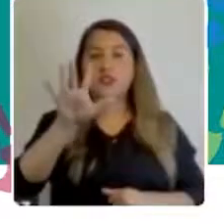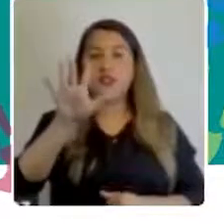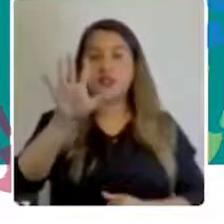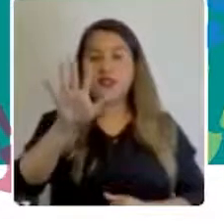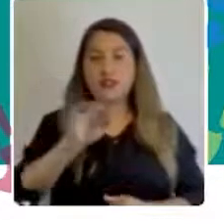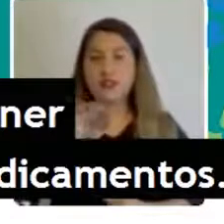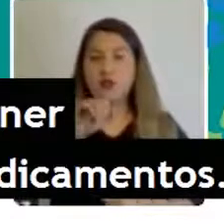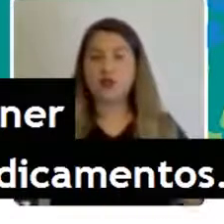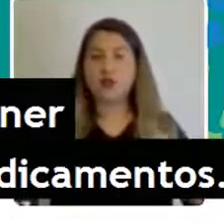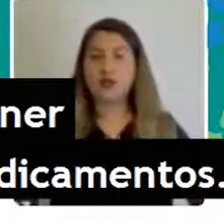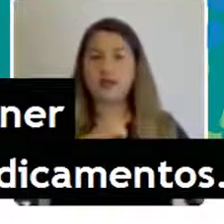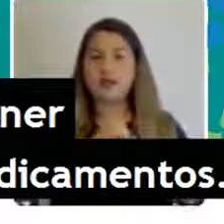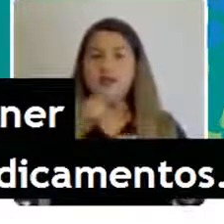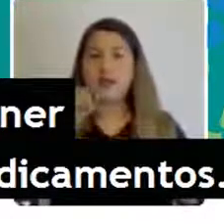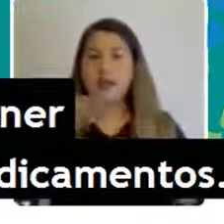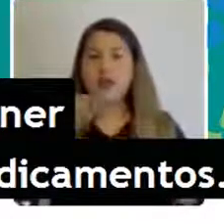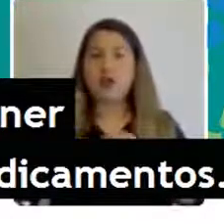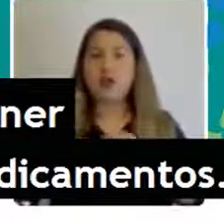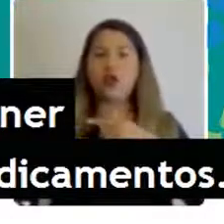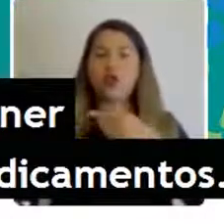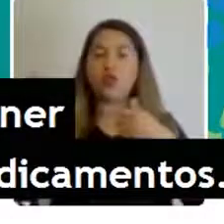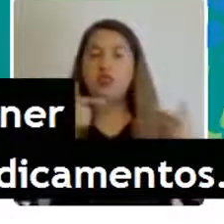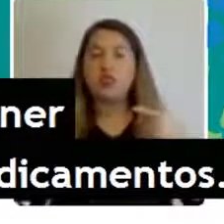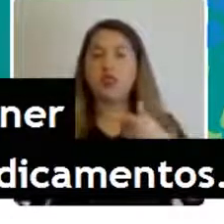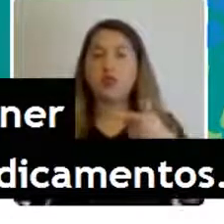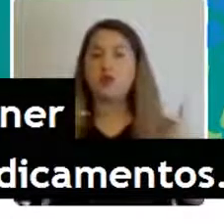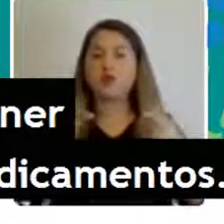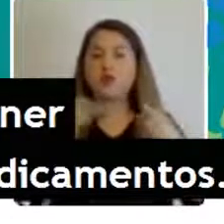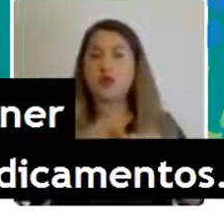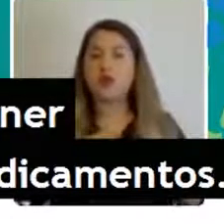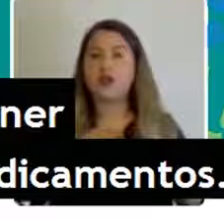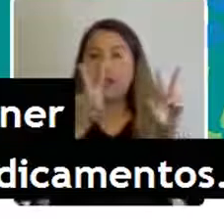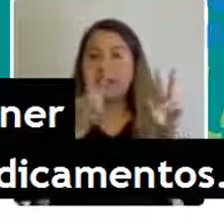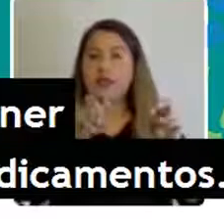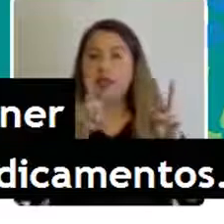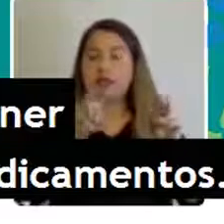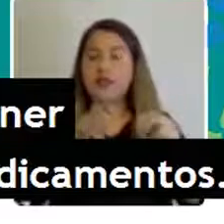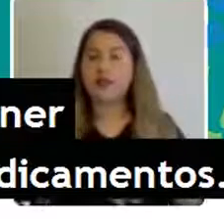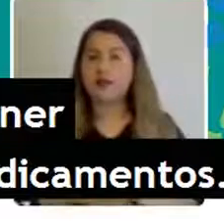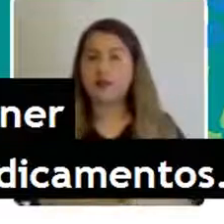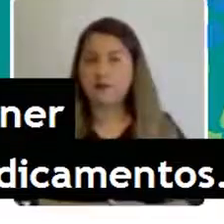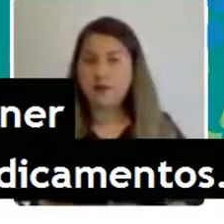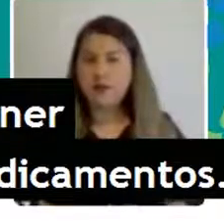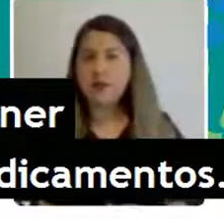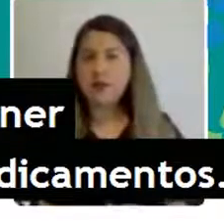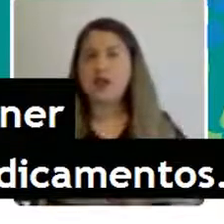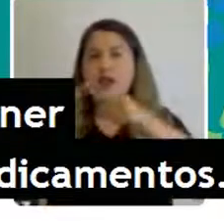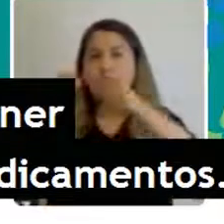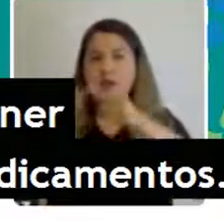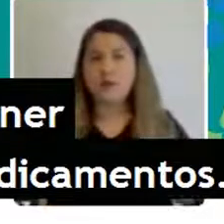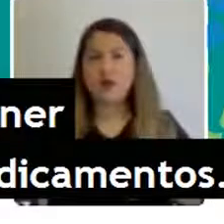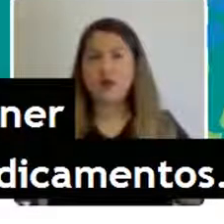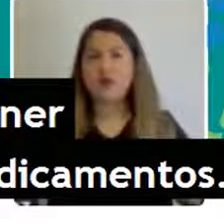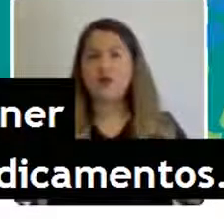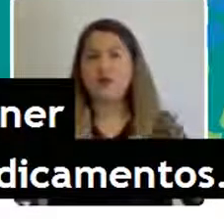y nos tomó 7 años hasta finalmente obtener